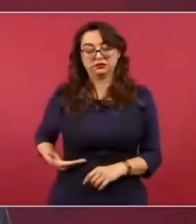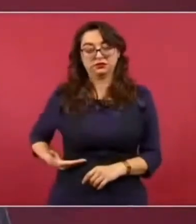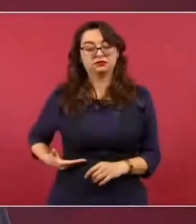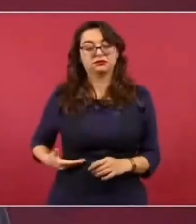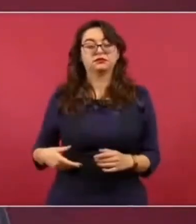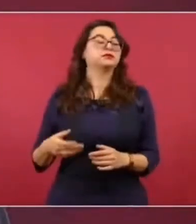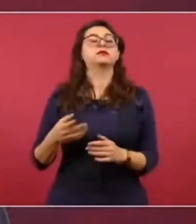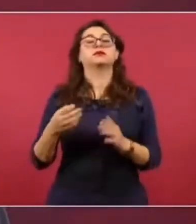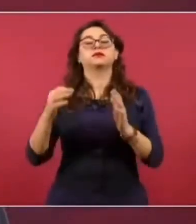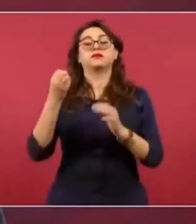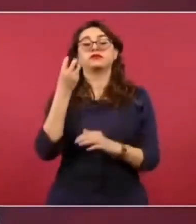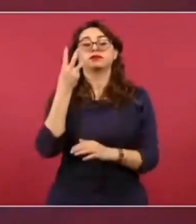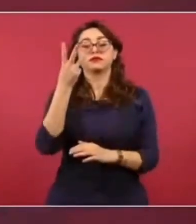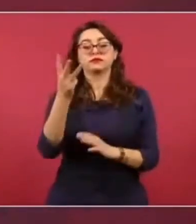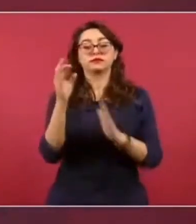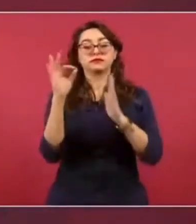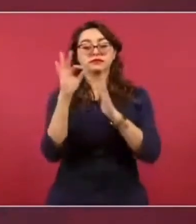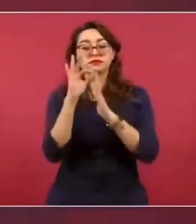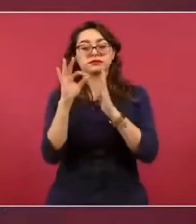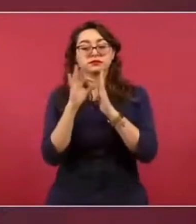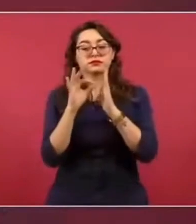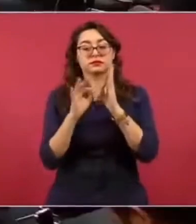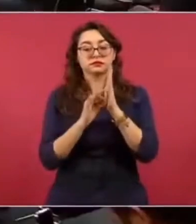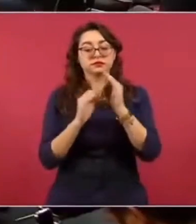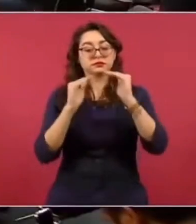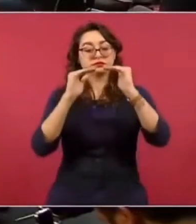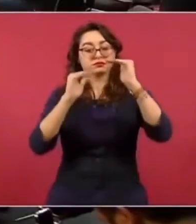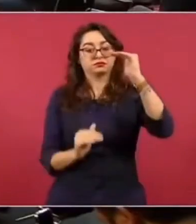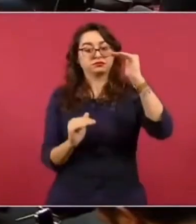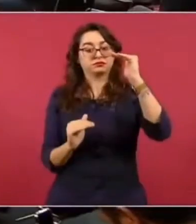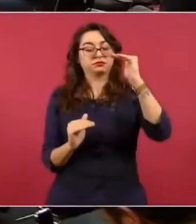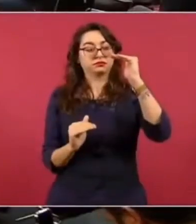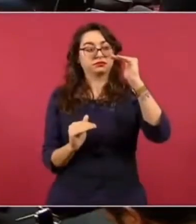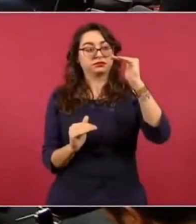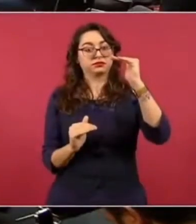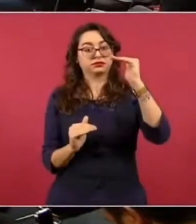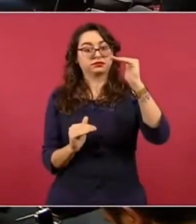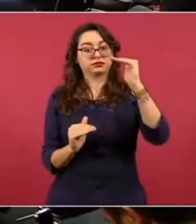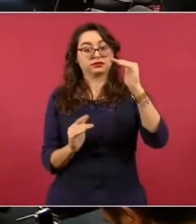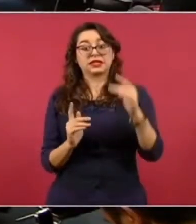podríamos, para estar como ellos,